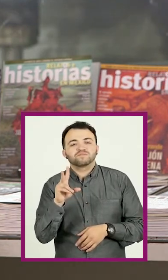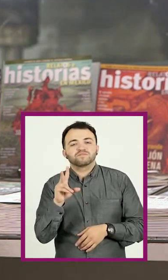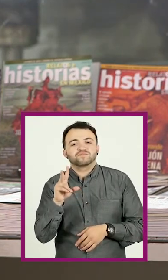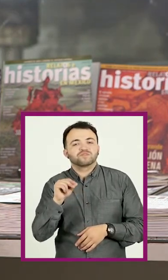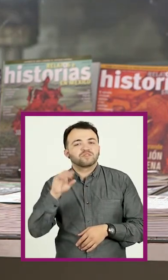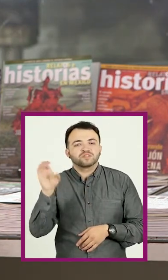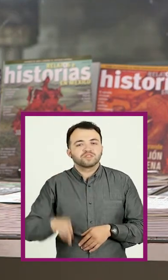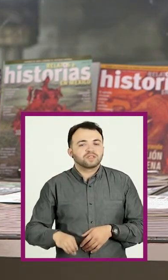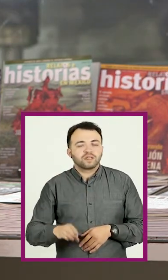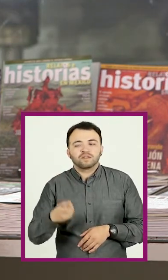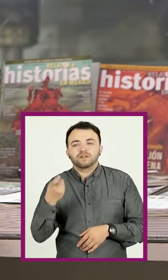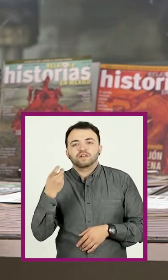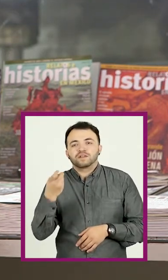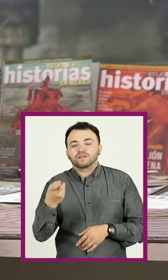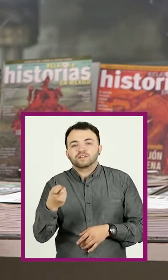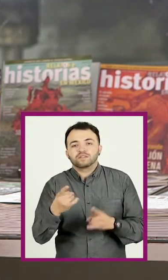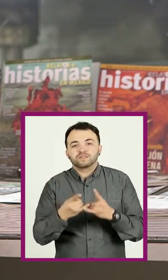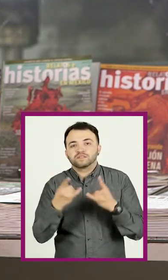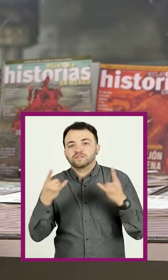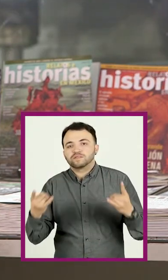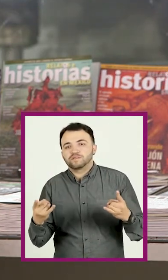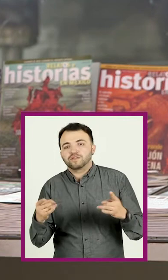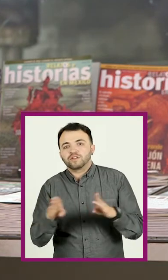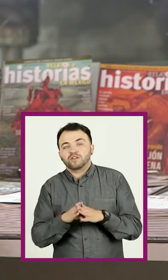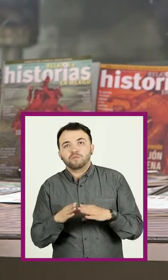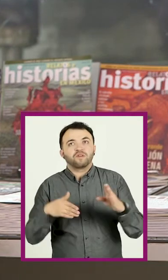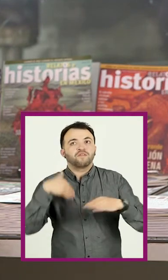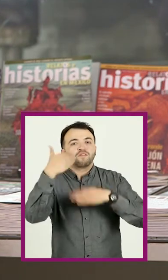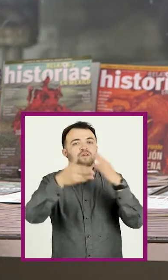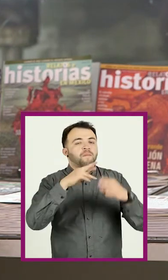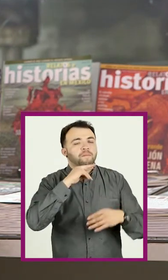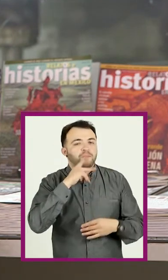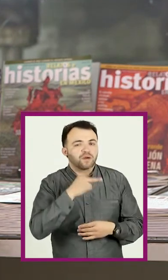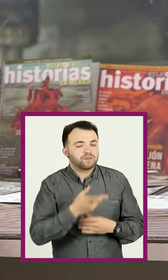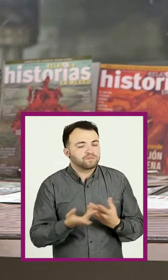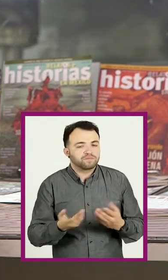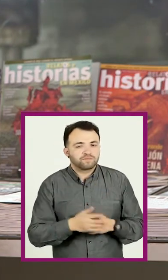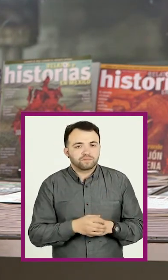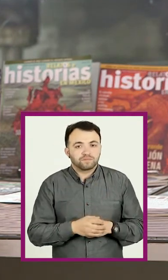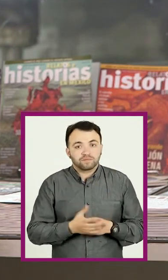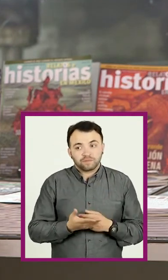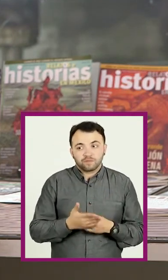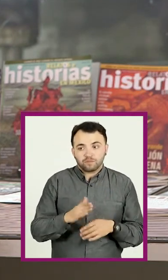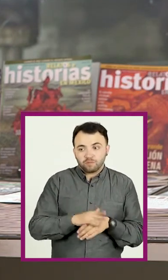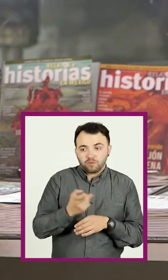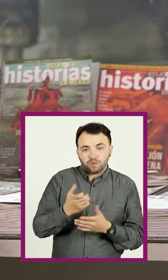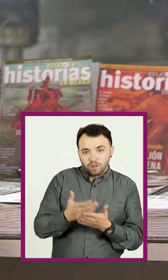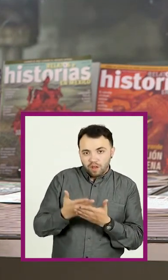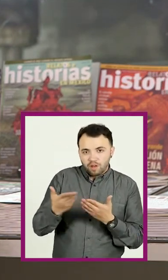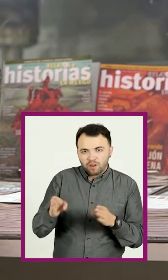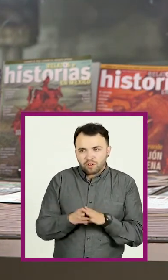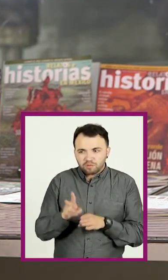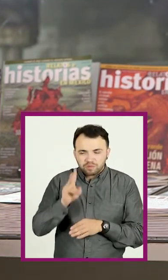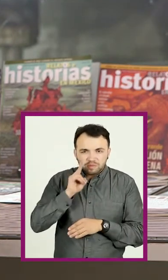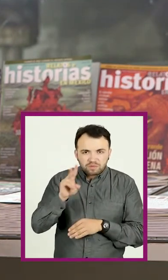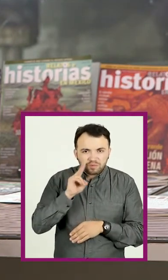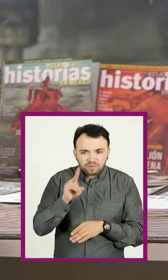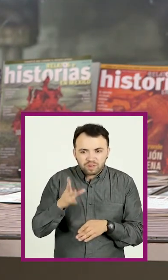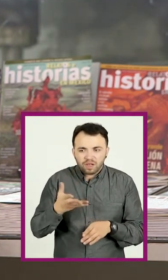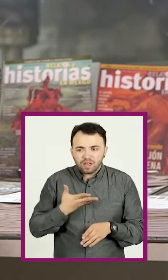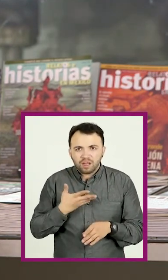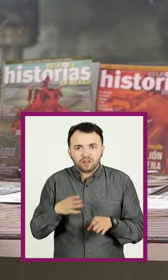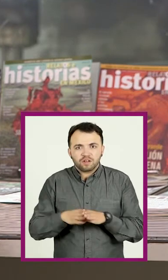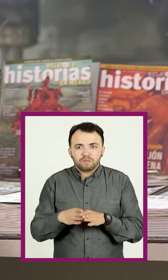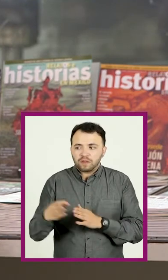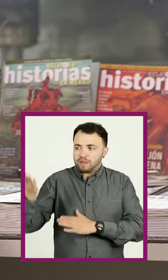histórico vaya a lo mejor. O sea, claro. Precisamente por todo lo que hemos visto hasta ahora, ¿no? De todas las